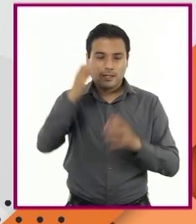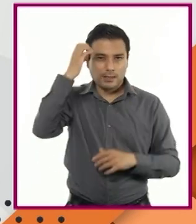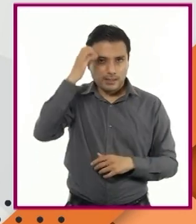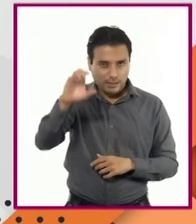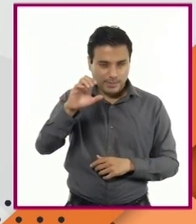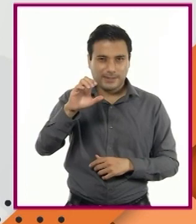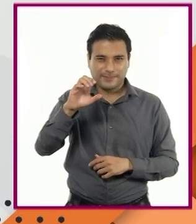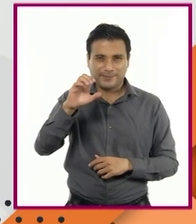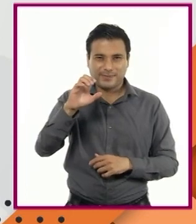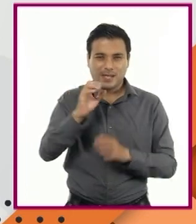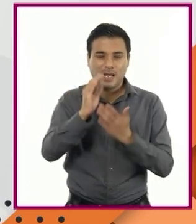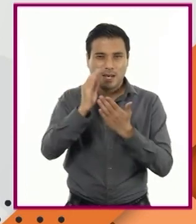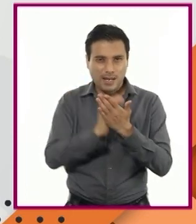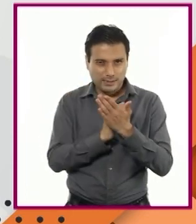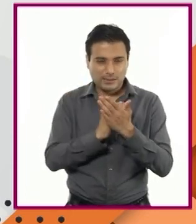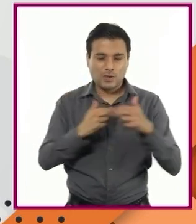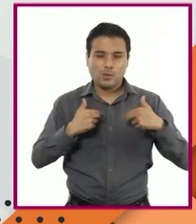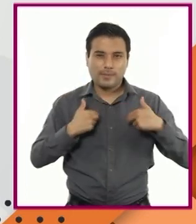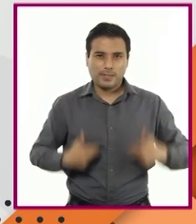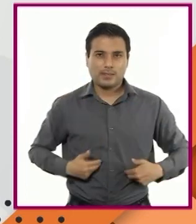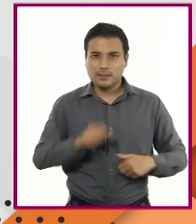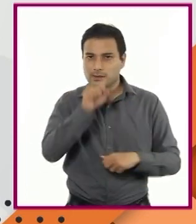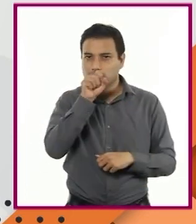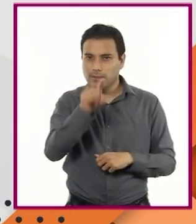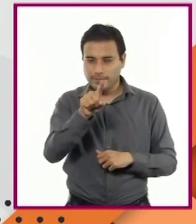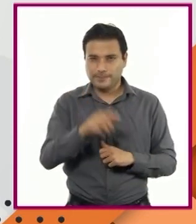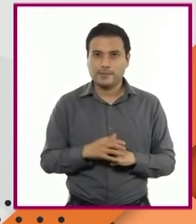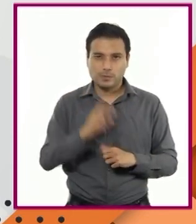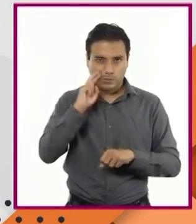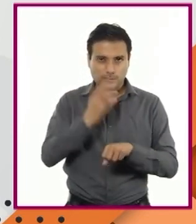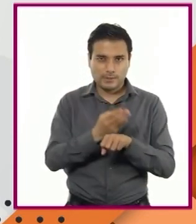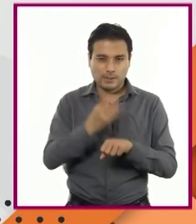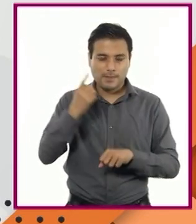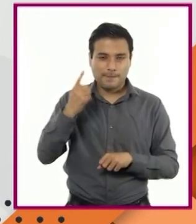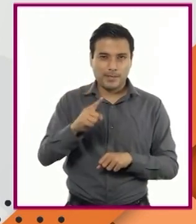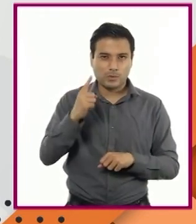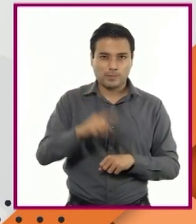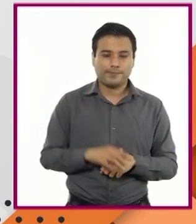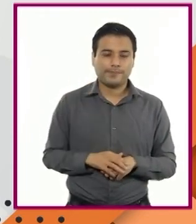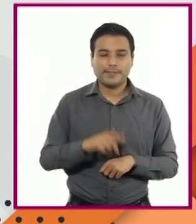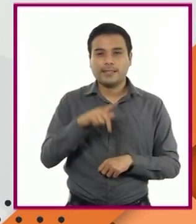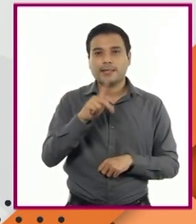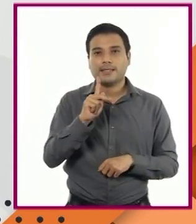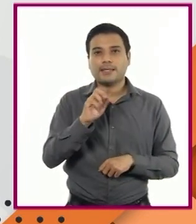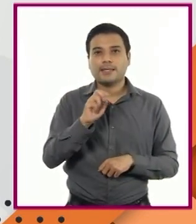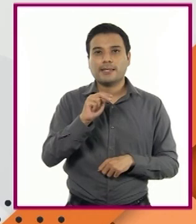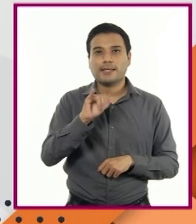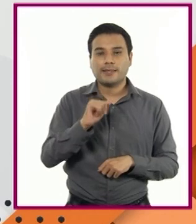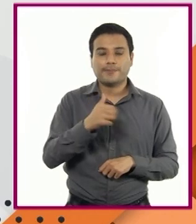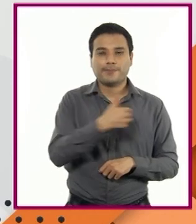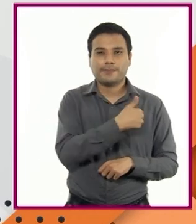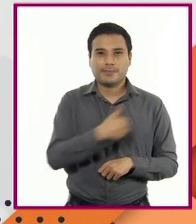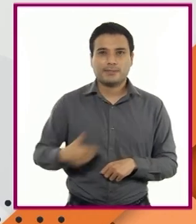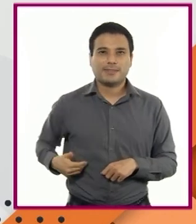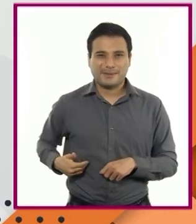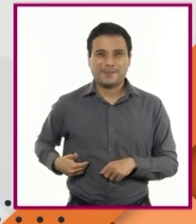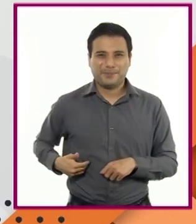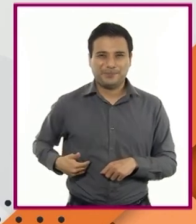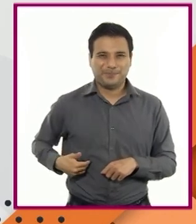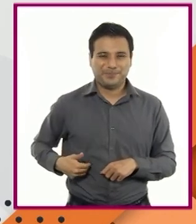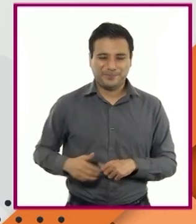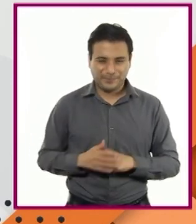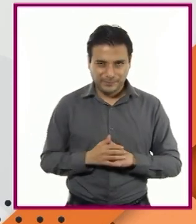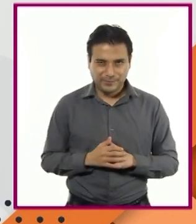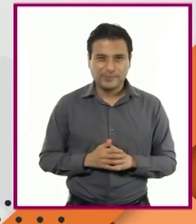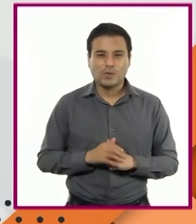humanidad y por responsabilidad de mando. En caso de Kenia, en donde el presidente Uhuru Kenyatta